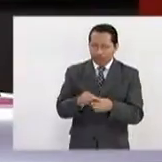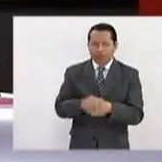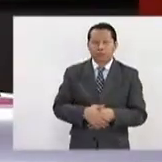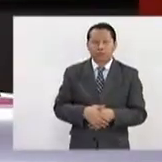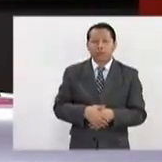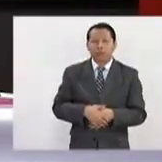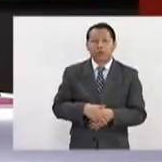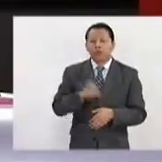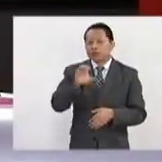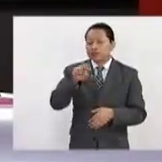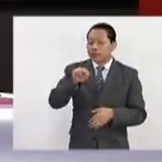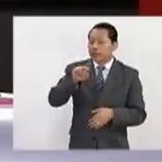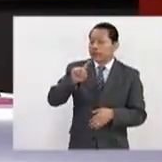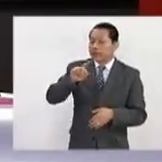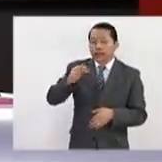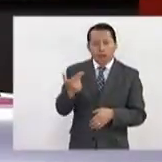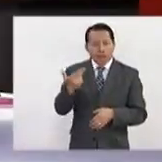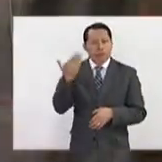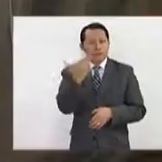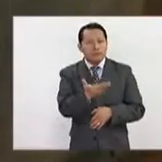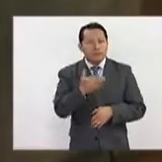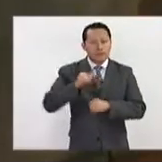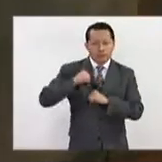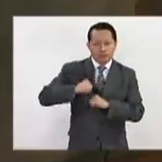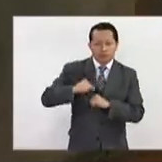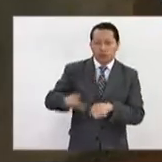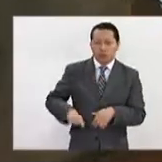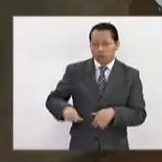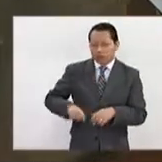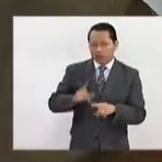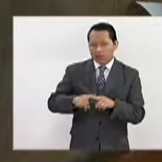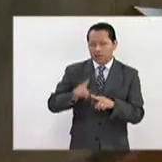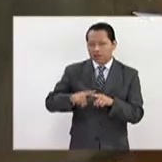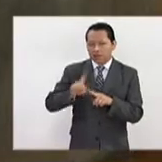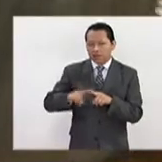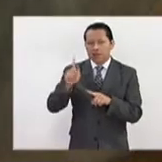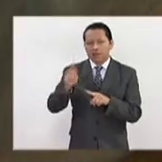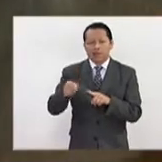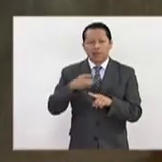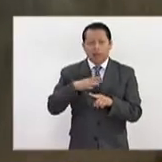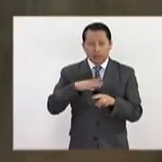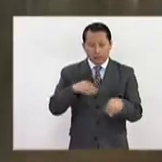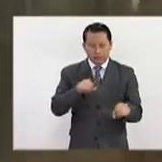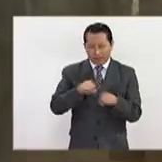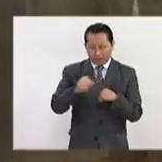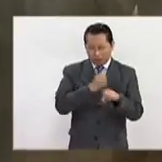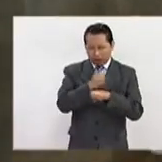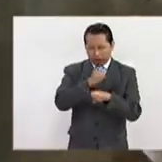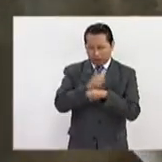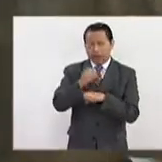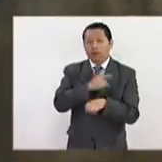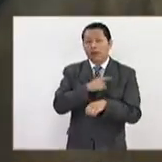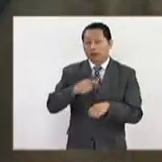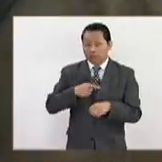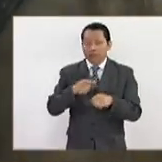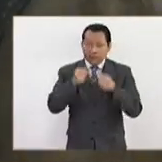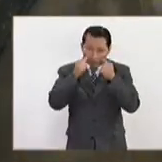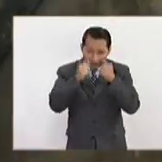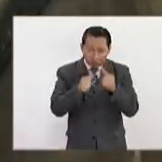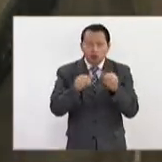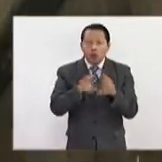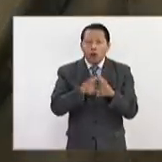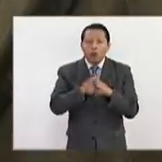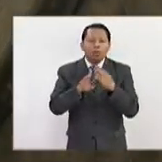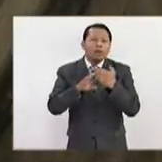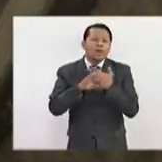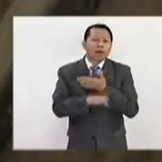La Comisión Nacional de Derechos Humanos solicitó a las autoridades de los estados afectados por los sismos la puesta en marcha de medidas de prevención